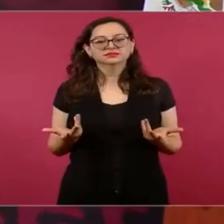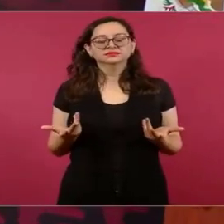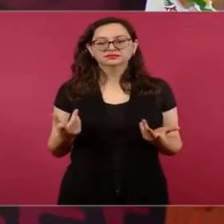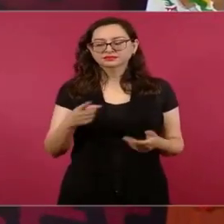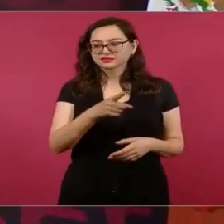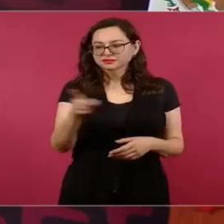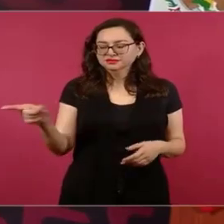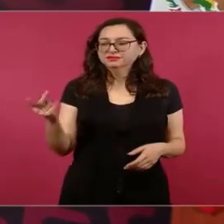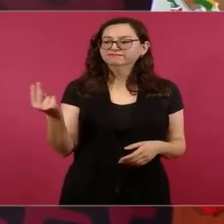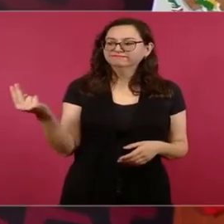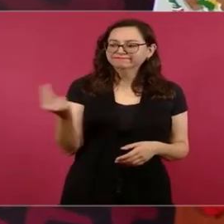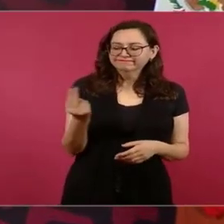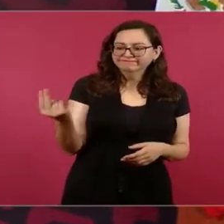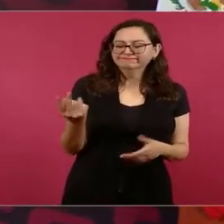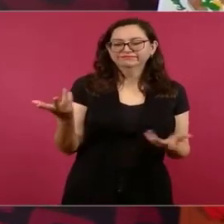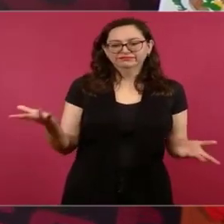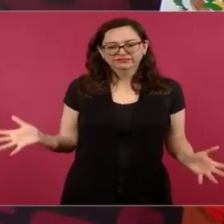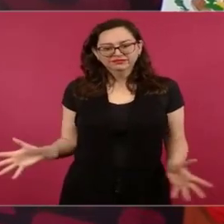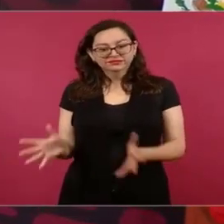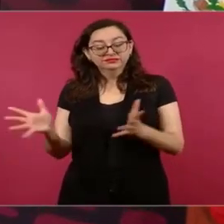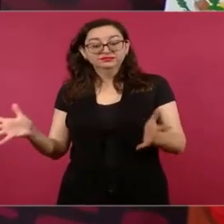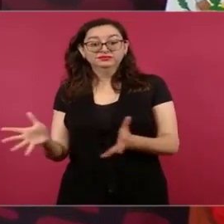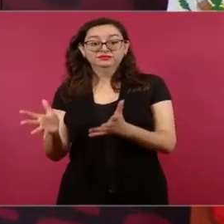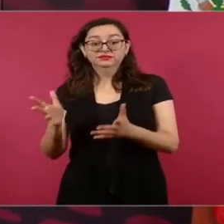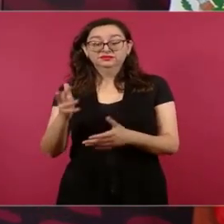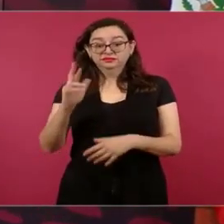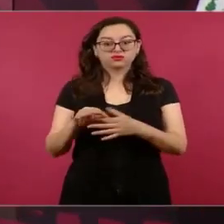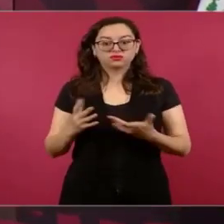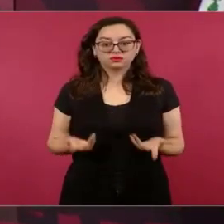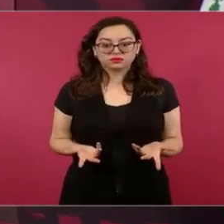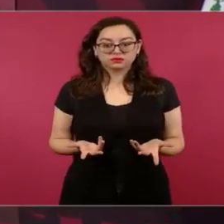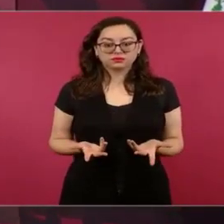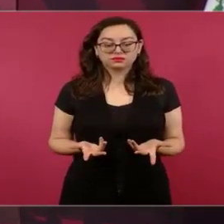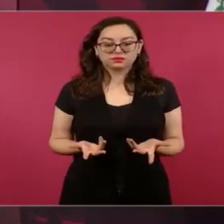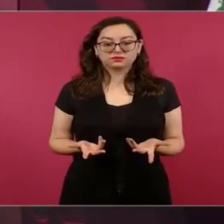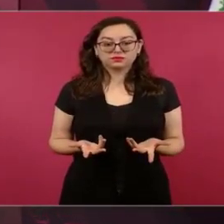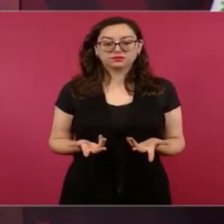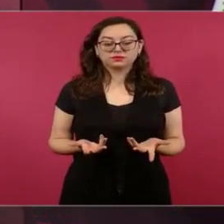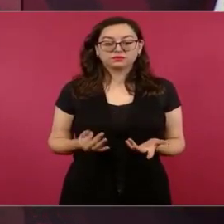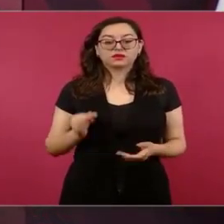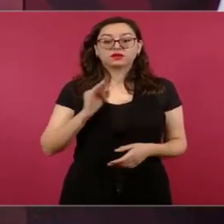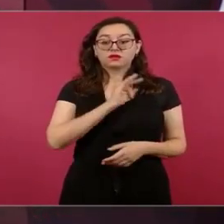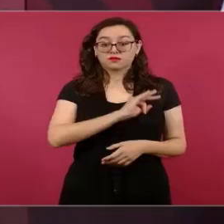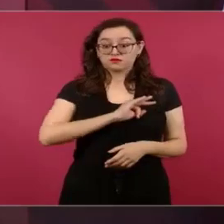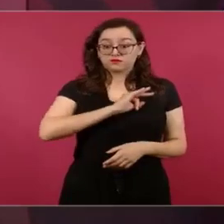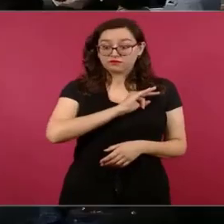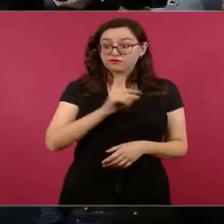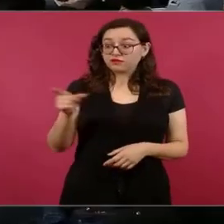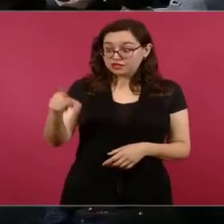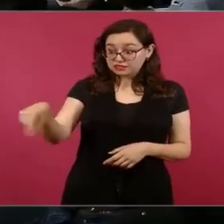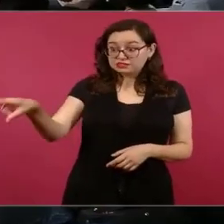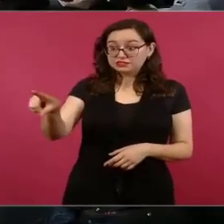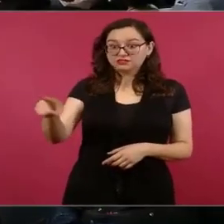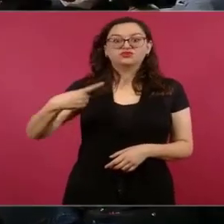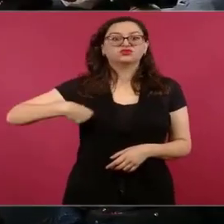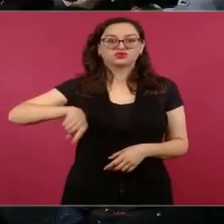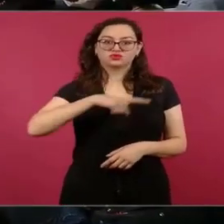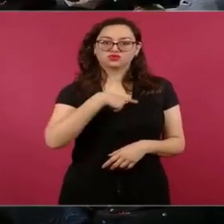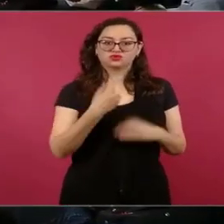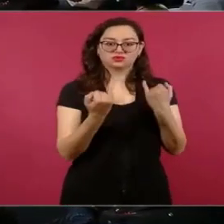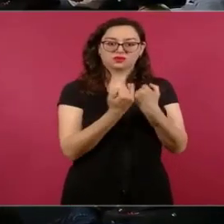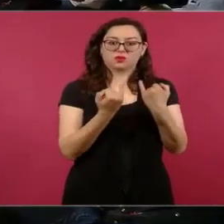nuestros hermanos, nuestros semejantes, porque la felicidad de ellos es felicidad también de